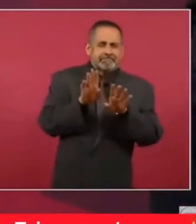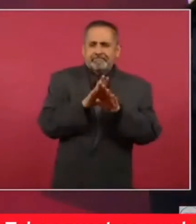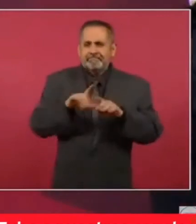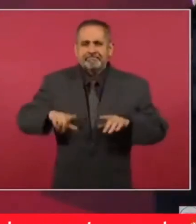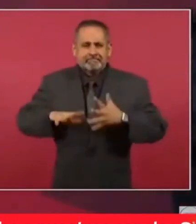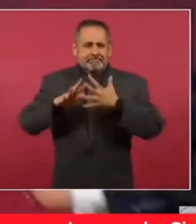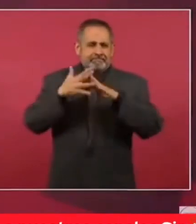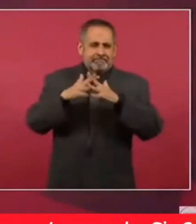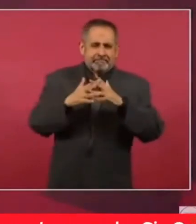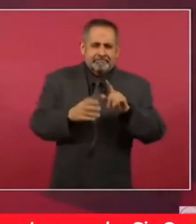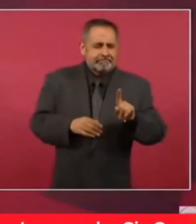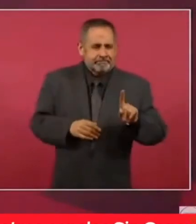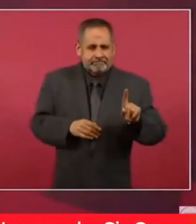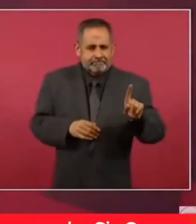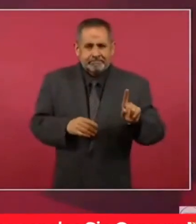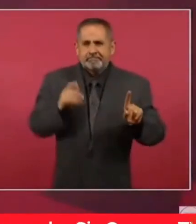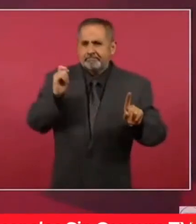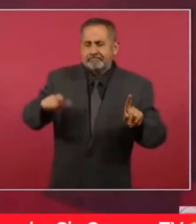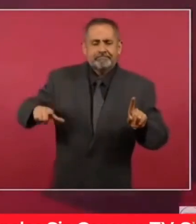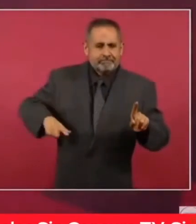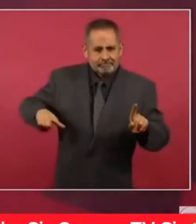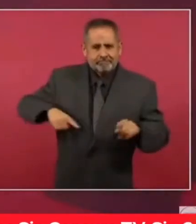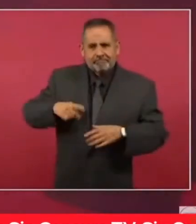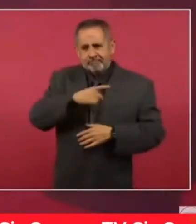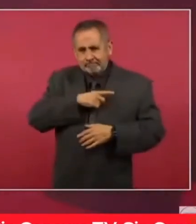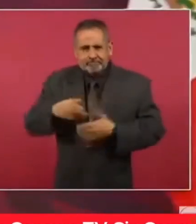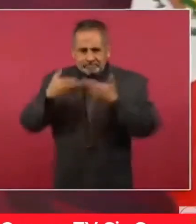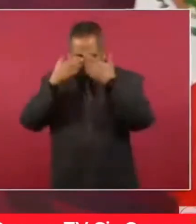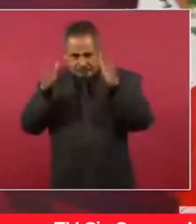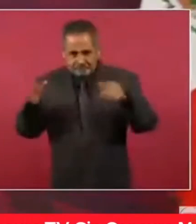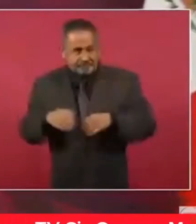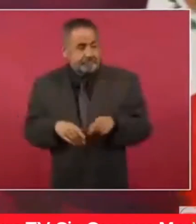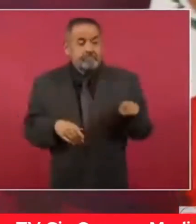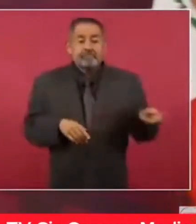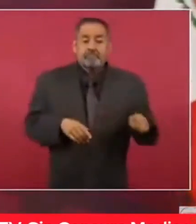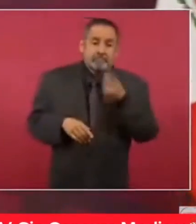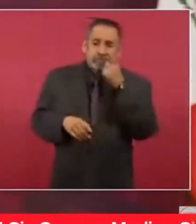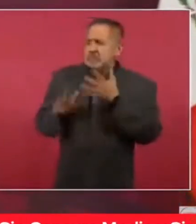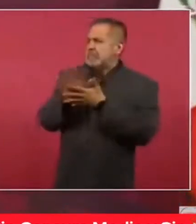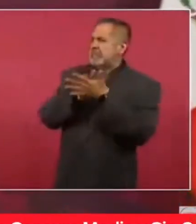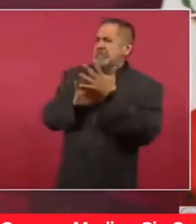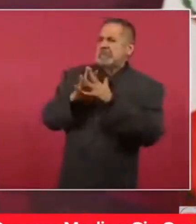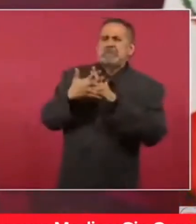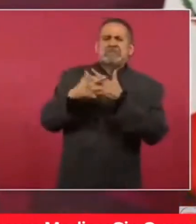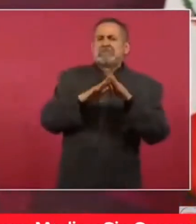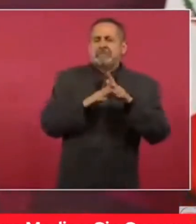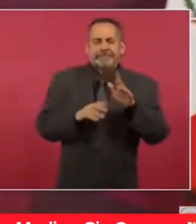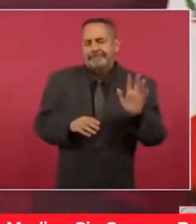que no es polarizar es politizar Pero ellos le llaman polarización